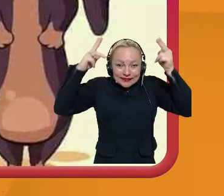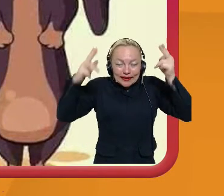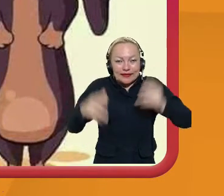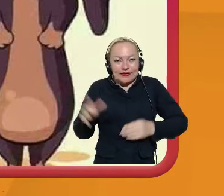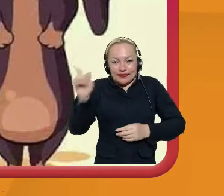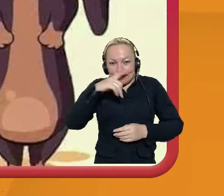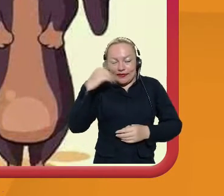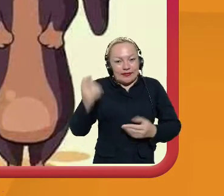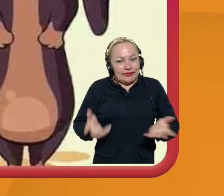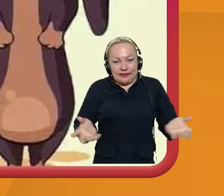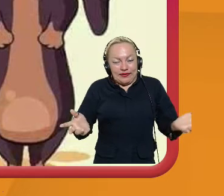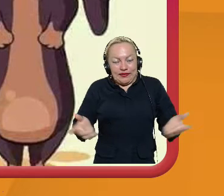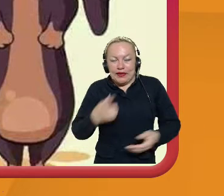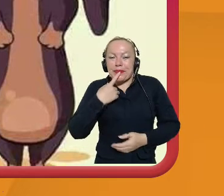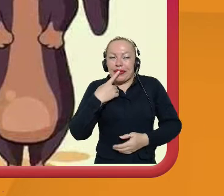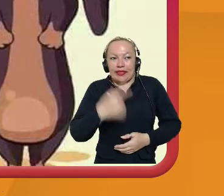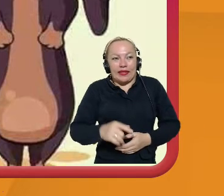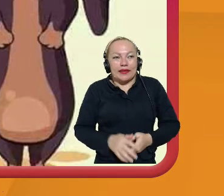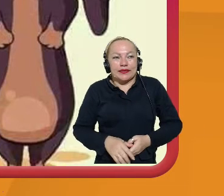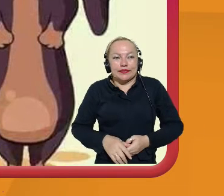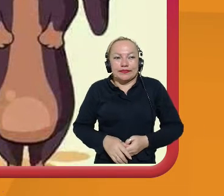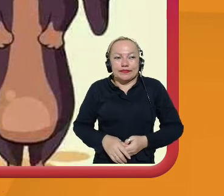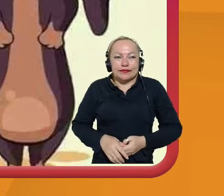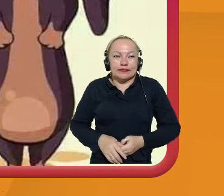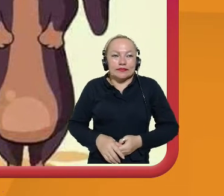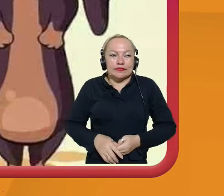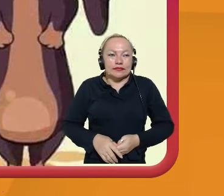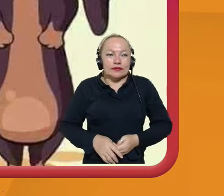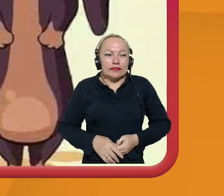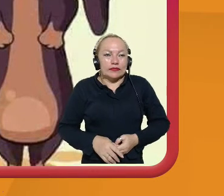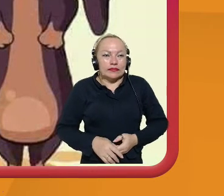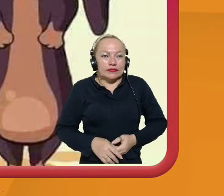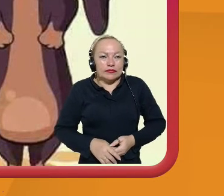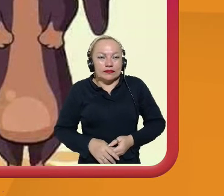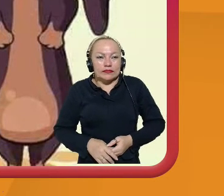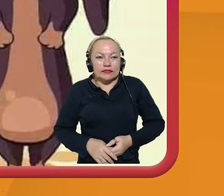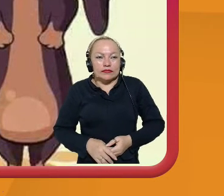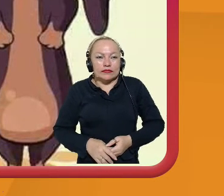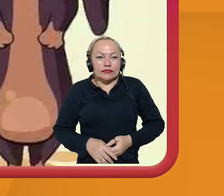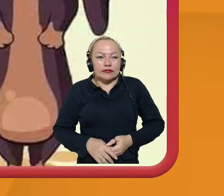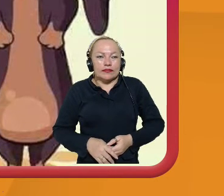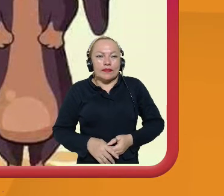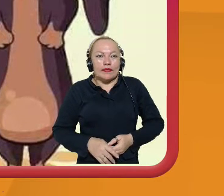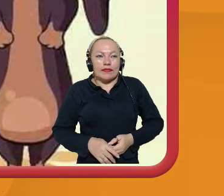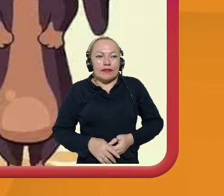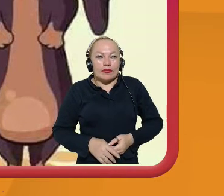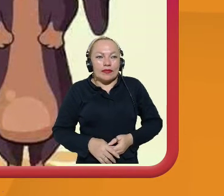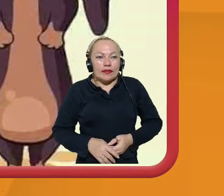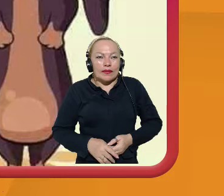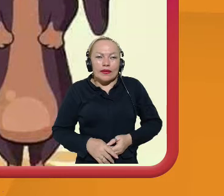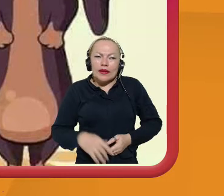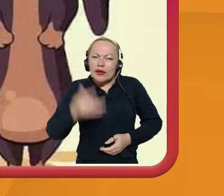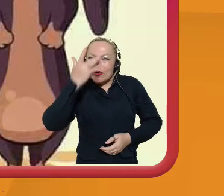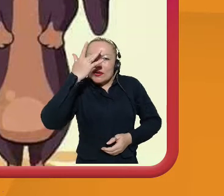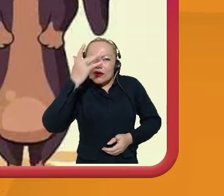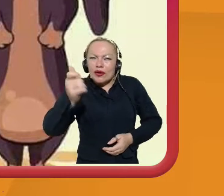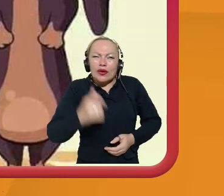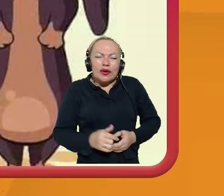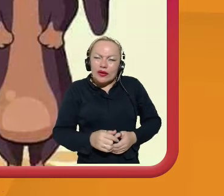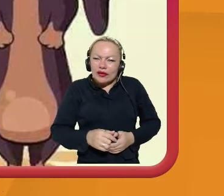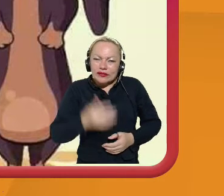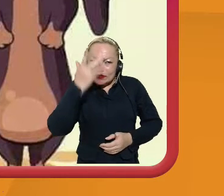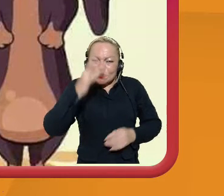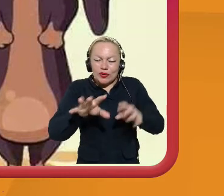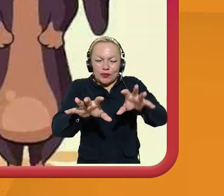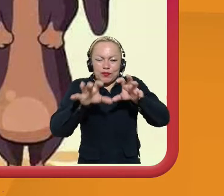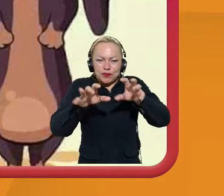vería. Se vería súper extraño, ¿verdad? Sí. A ver, dice aquí, ¿por qué no debes cortarme mi